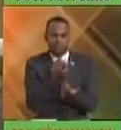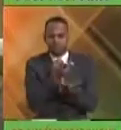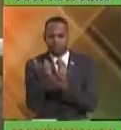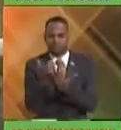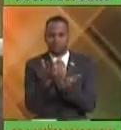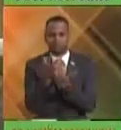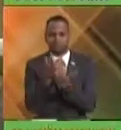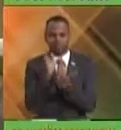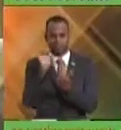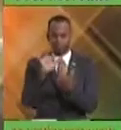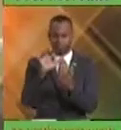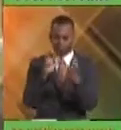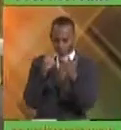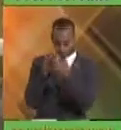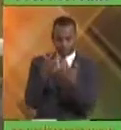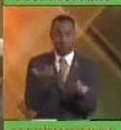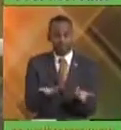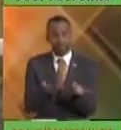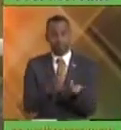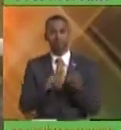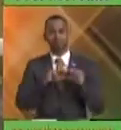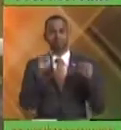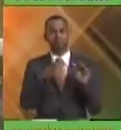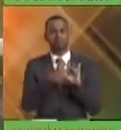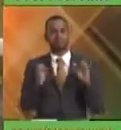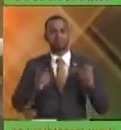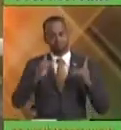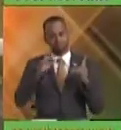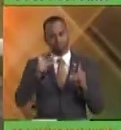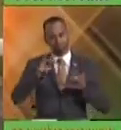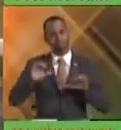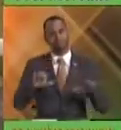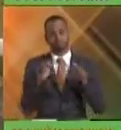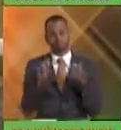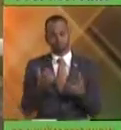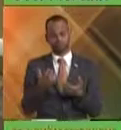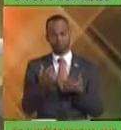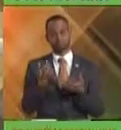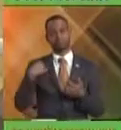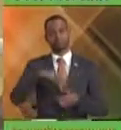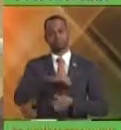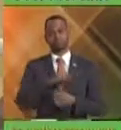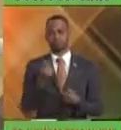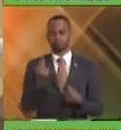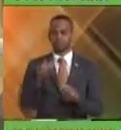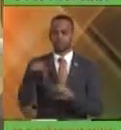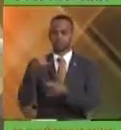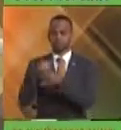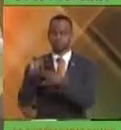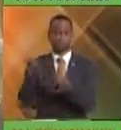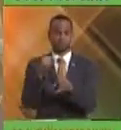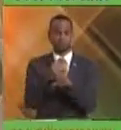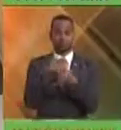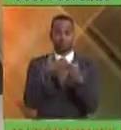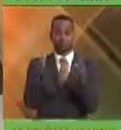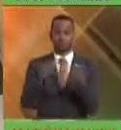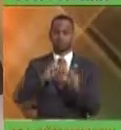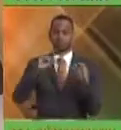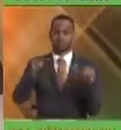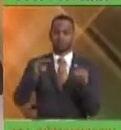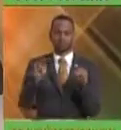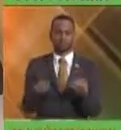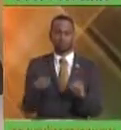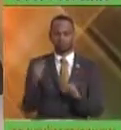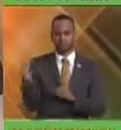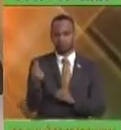muchos esfuerzos en ese sentido y por eso nosotros estamos empujando el sello porque es una manera de reconocer también a las instituciones públicas al ministerio